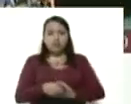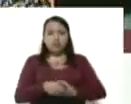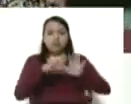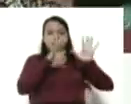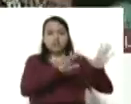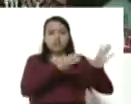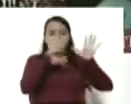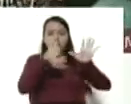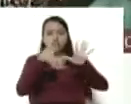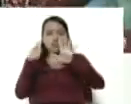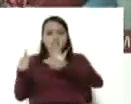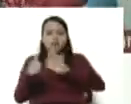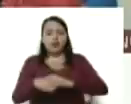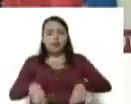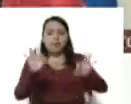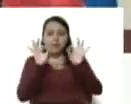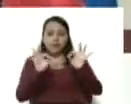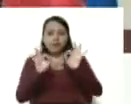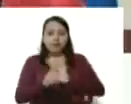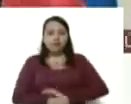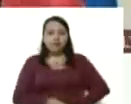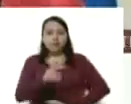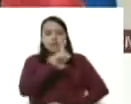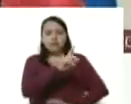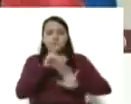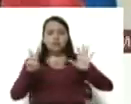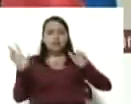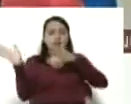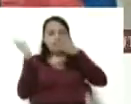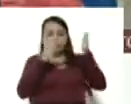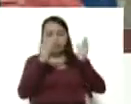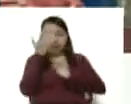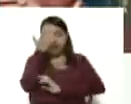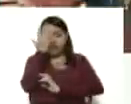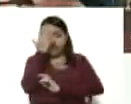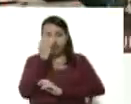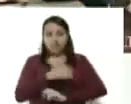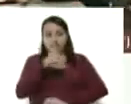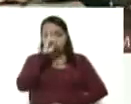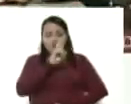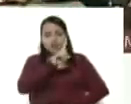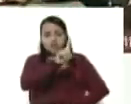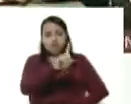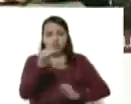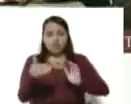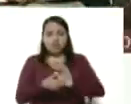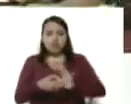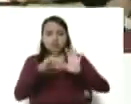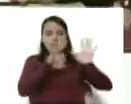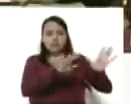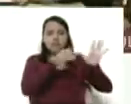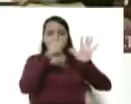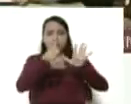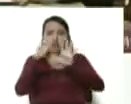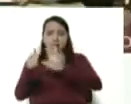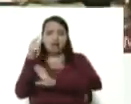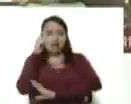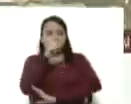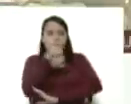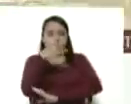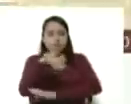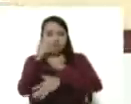1966, específicamente el 17 de febrero de 1966. Allí se